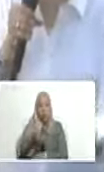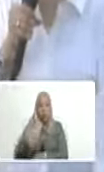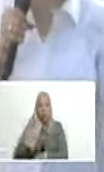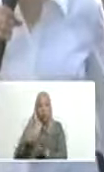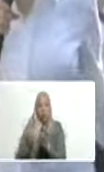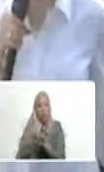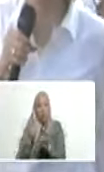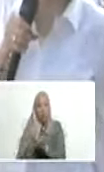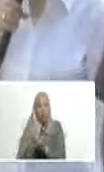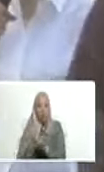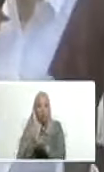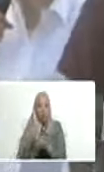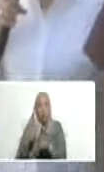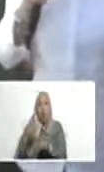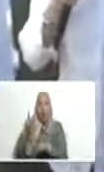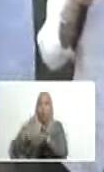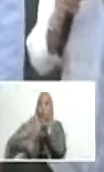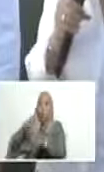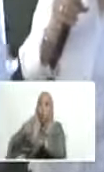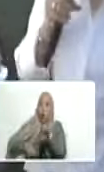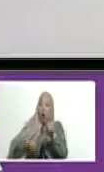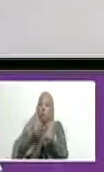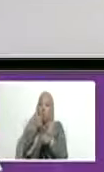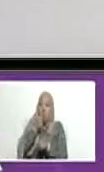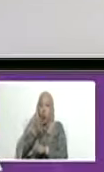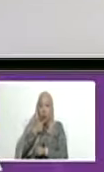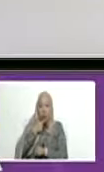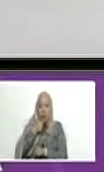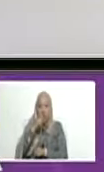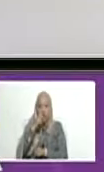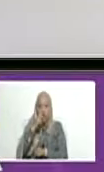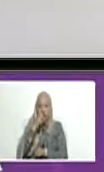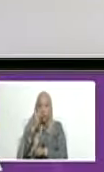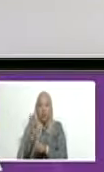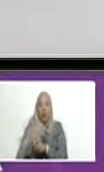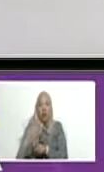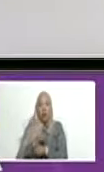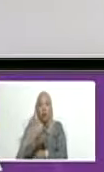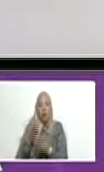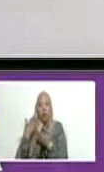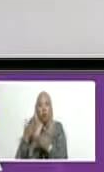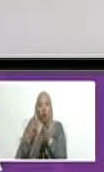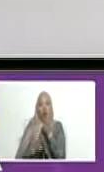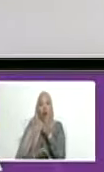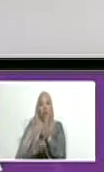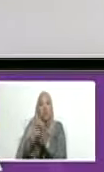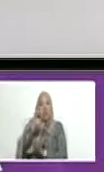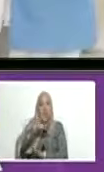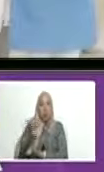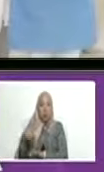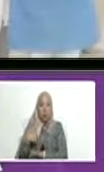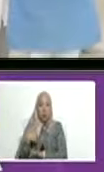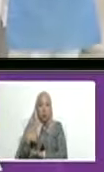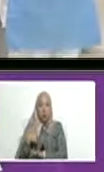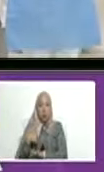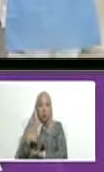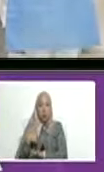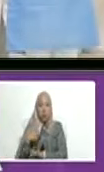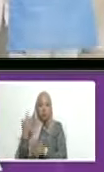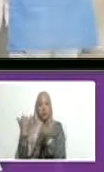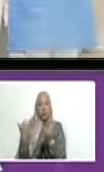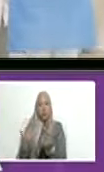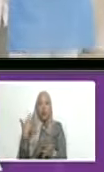obras, entregar las obras de calidad y a tiempo, avanzar.